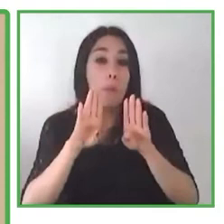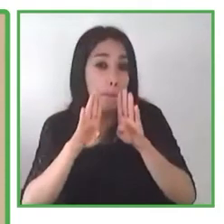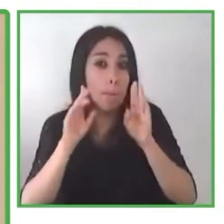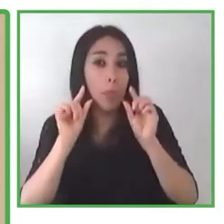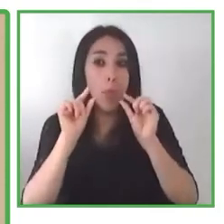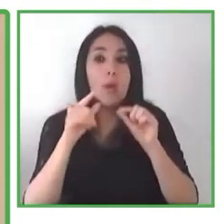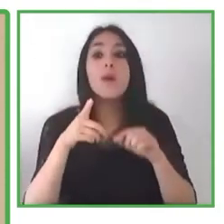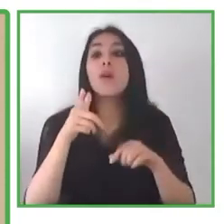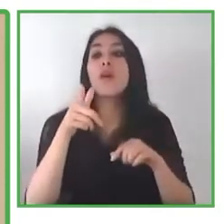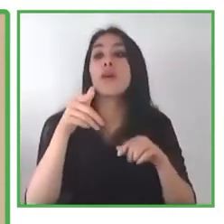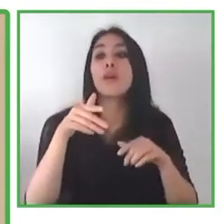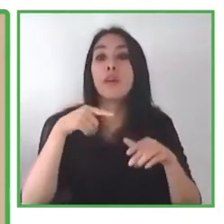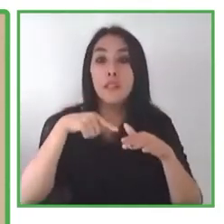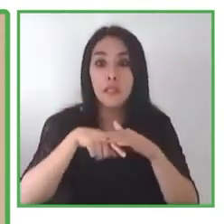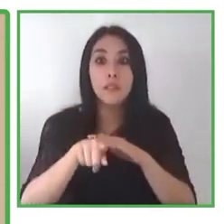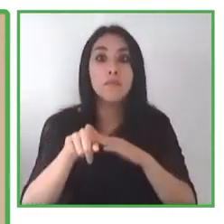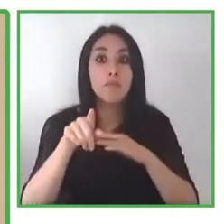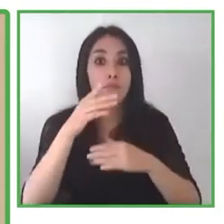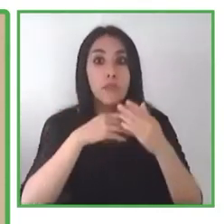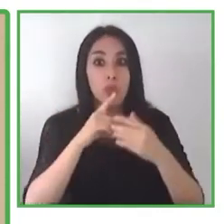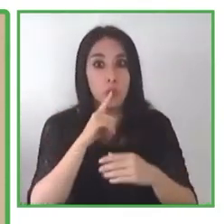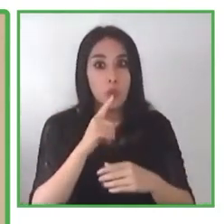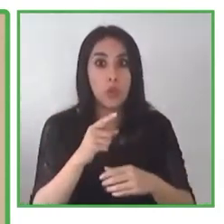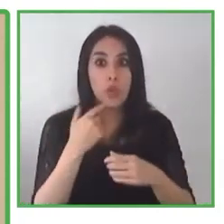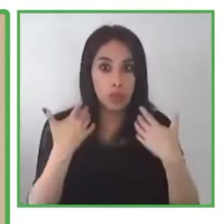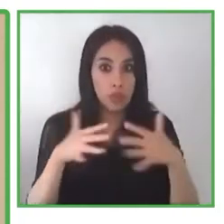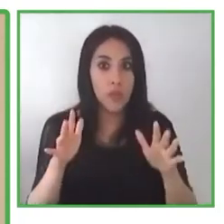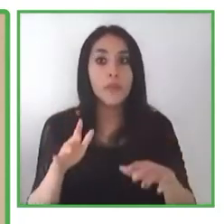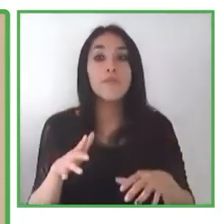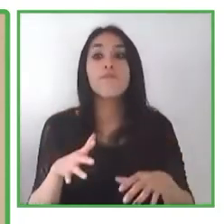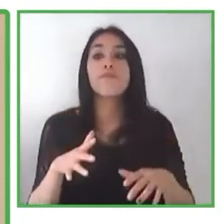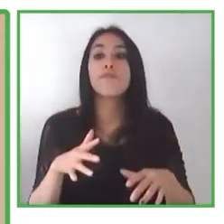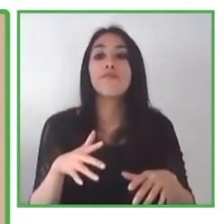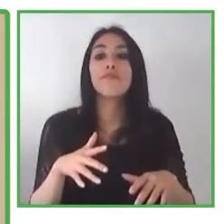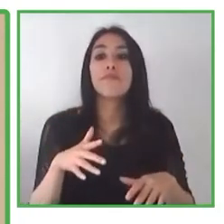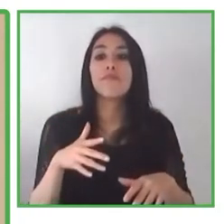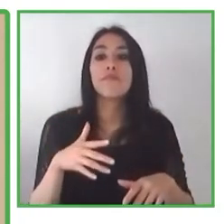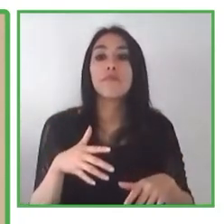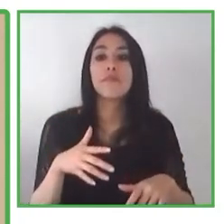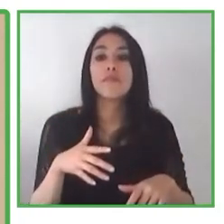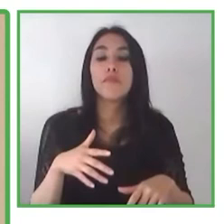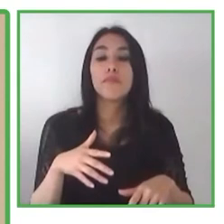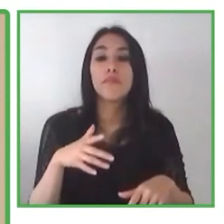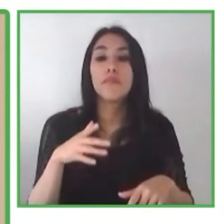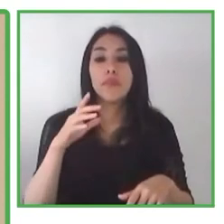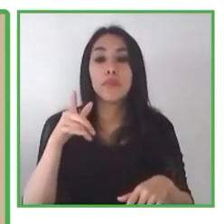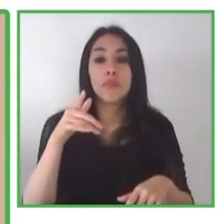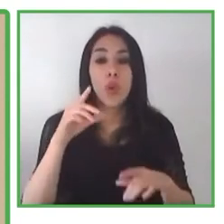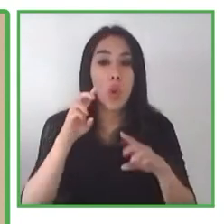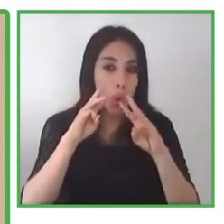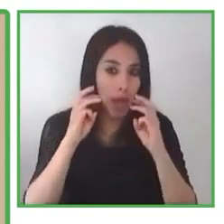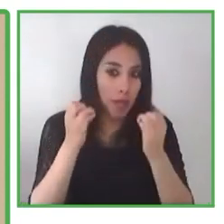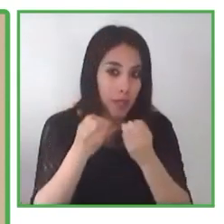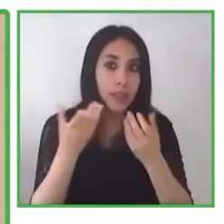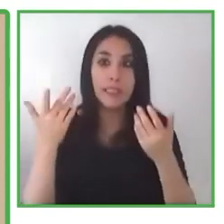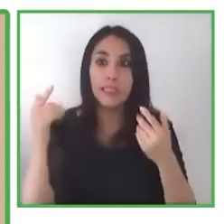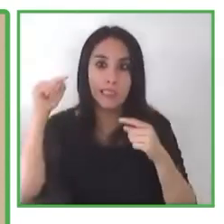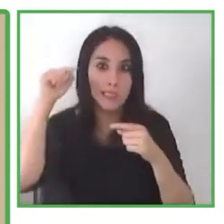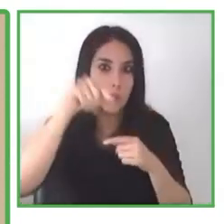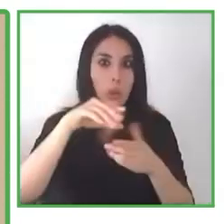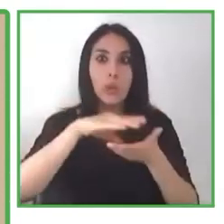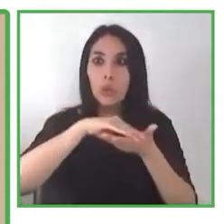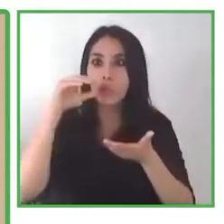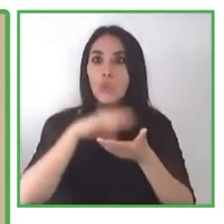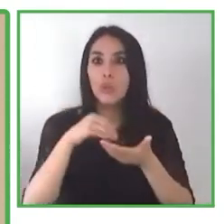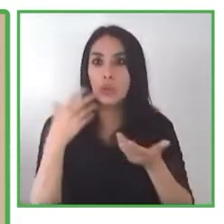las personas con discapacidad para que tengan un acceso efectivo a las escuelas técnicas y a la capacitación continua para